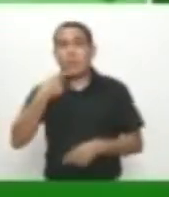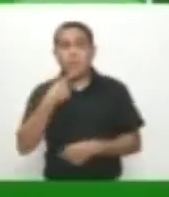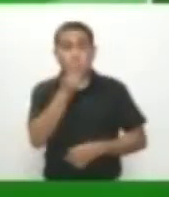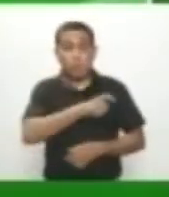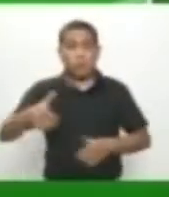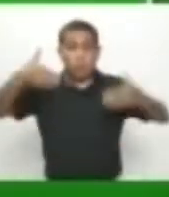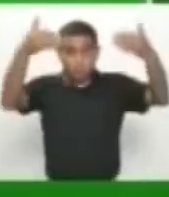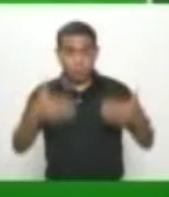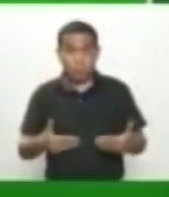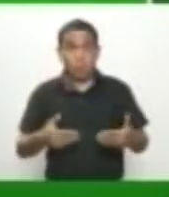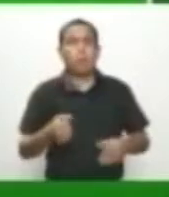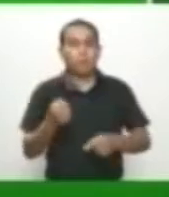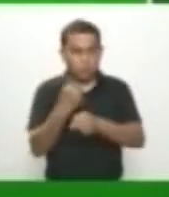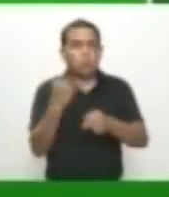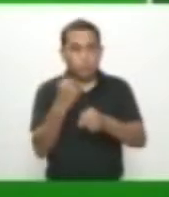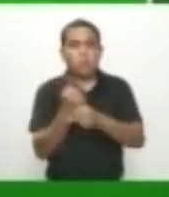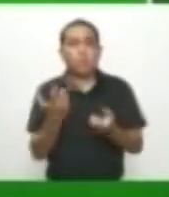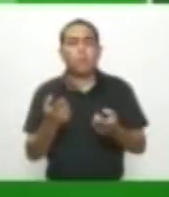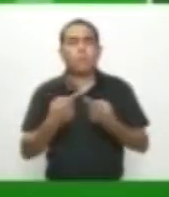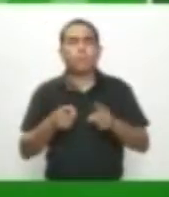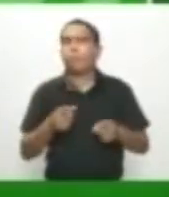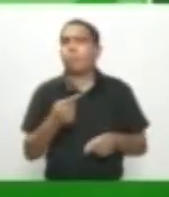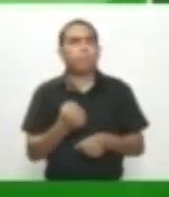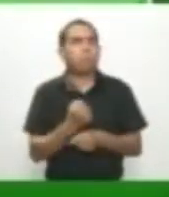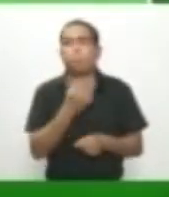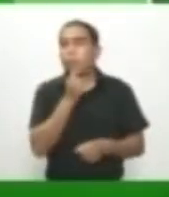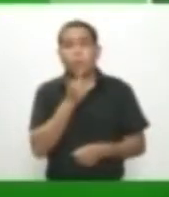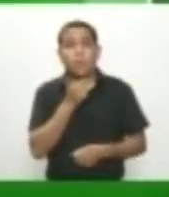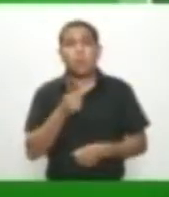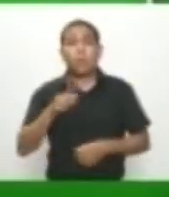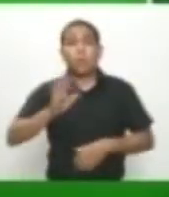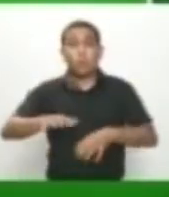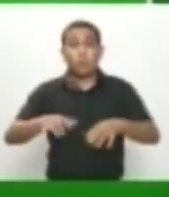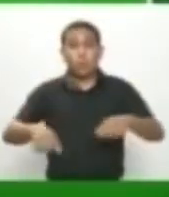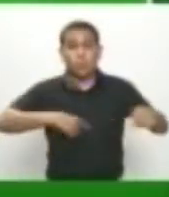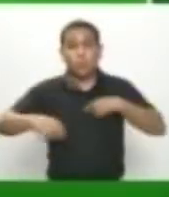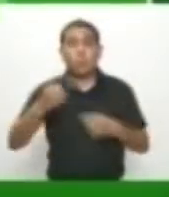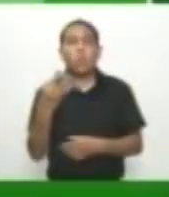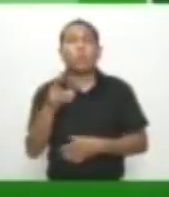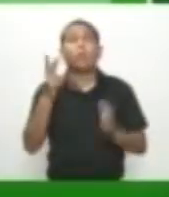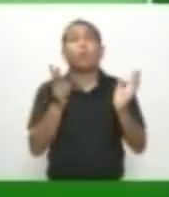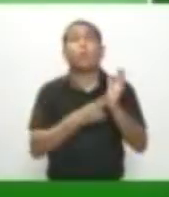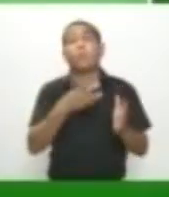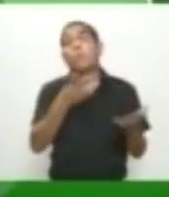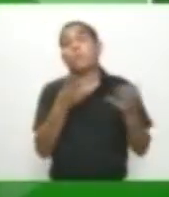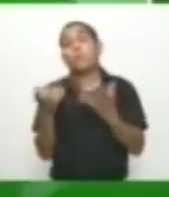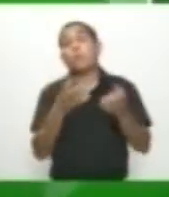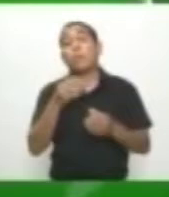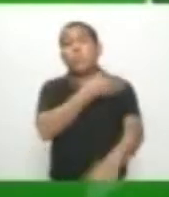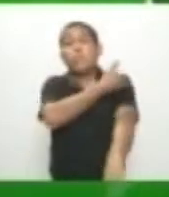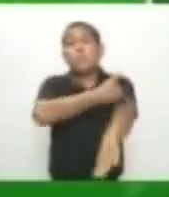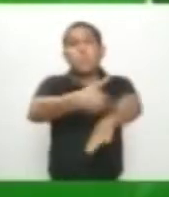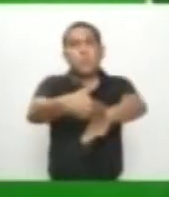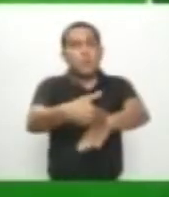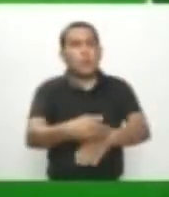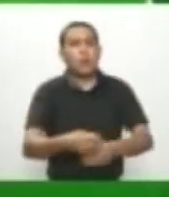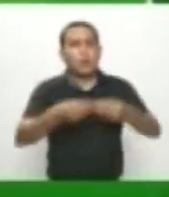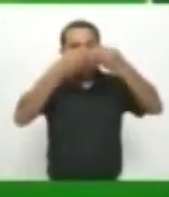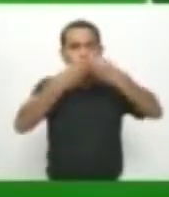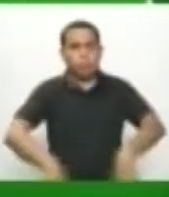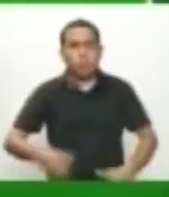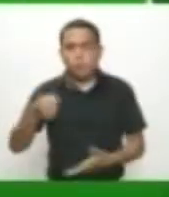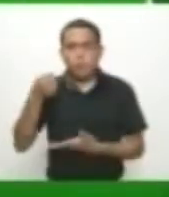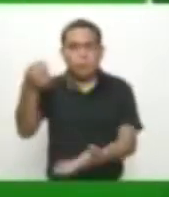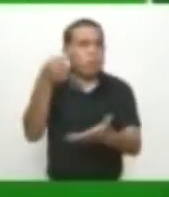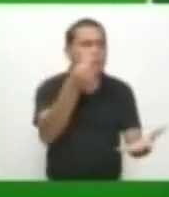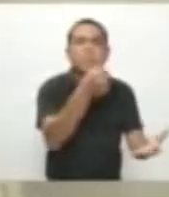le iban a pagar. La administración ha perdido más de 2.900 millones de pesos que ha dejado de cobrar. La pregunta es, ¿quién se está